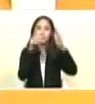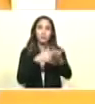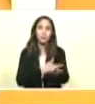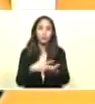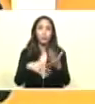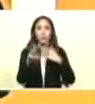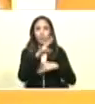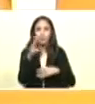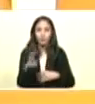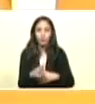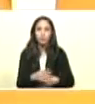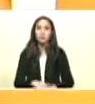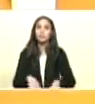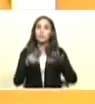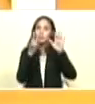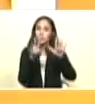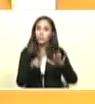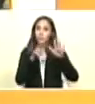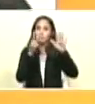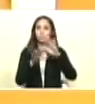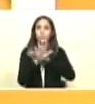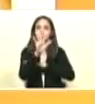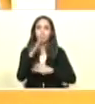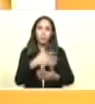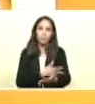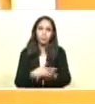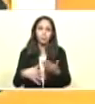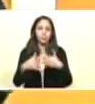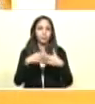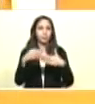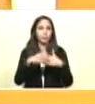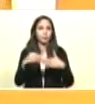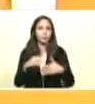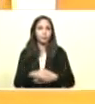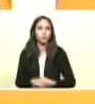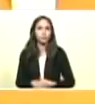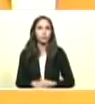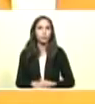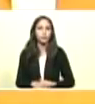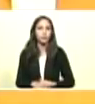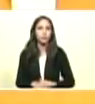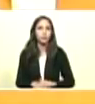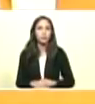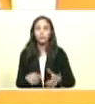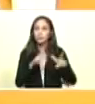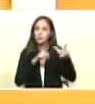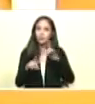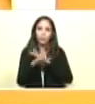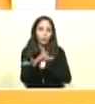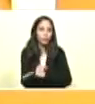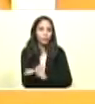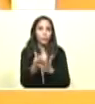735 millones de dólares que los tenemos como intención de compra ya en las manitos, aquí.